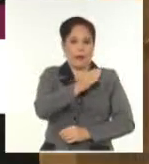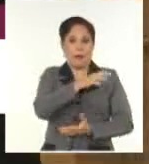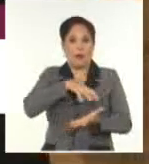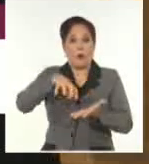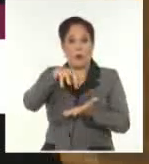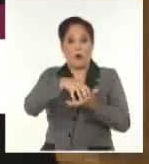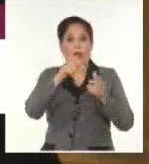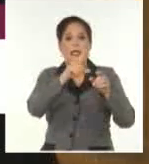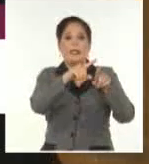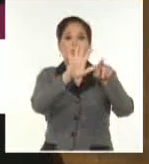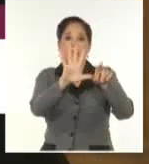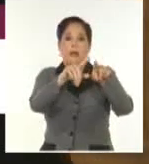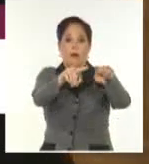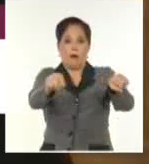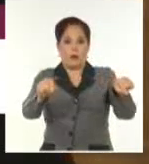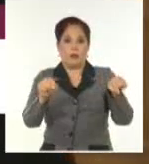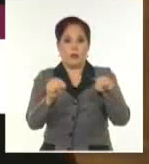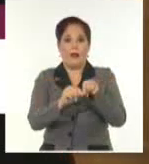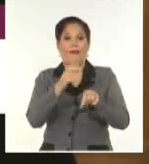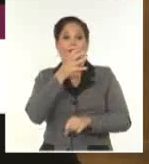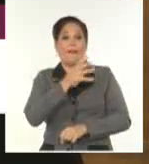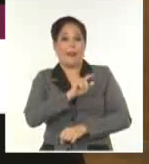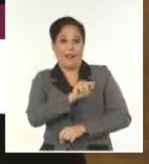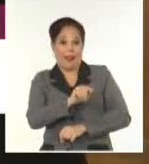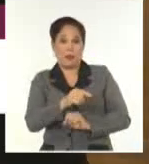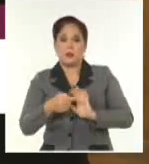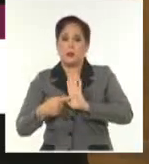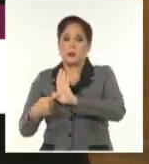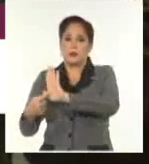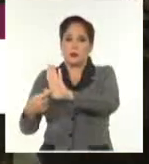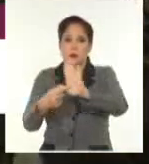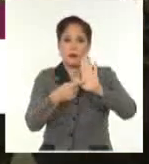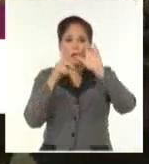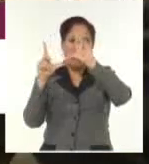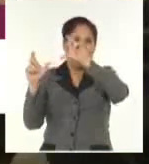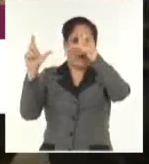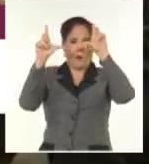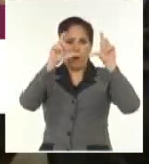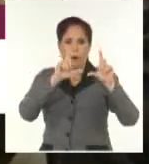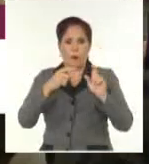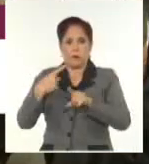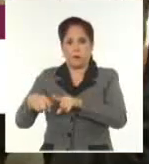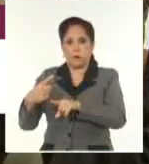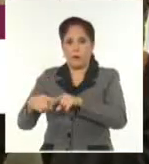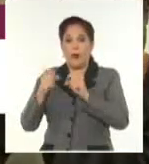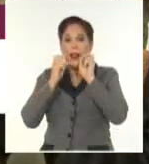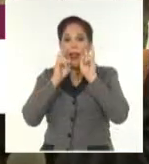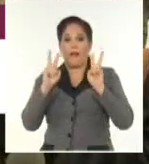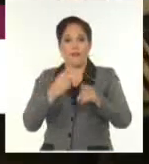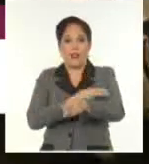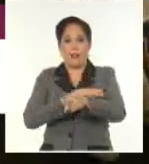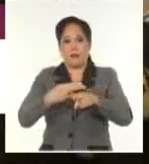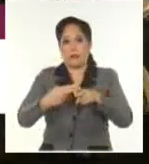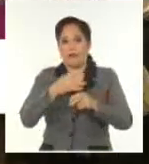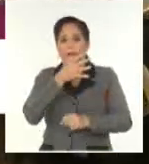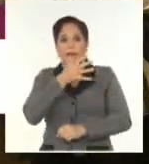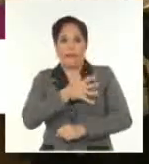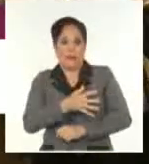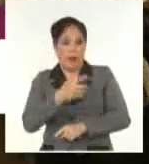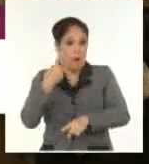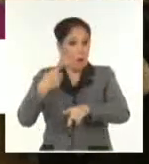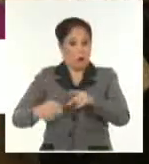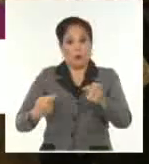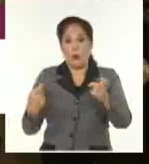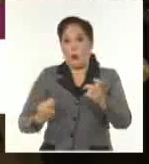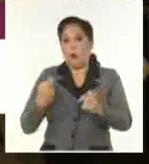del Centro Fidel Castro Ruz, se mostraron imágenes y objetos de la vida del comandante en jefe y de la lucha